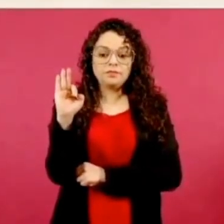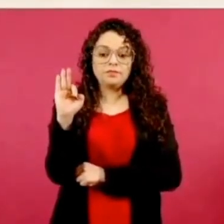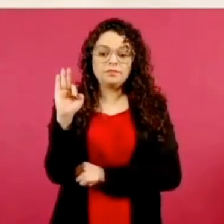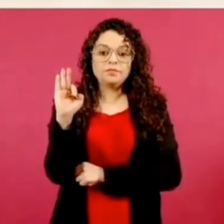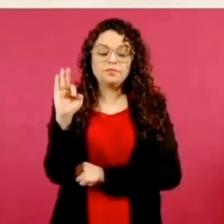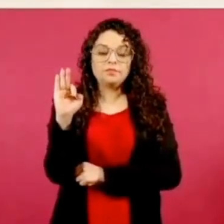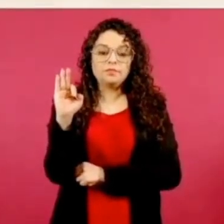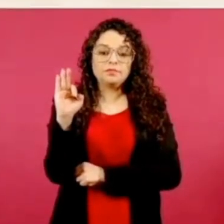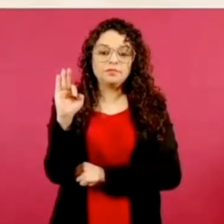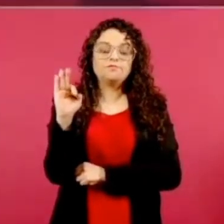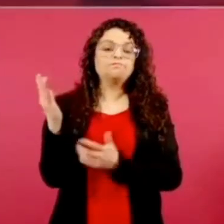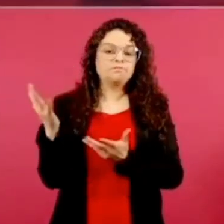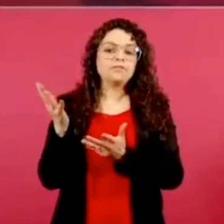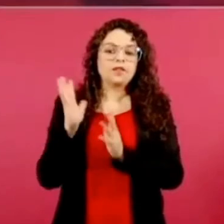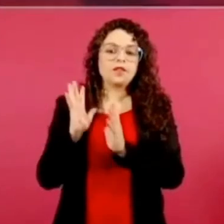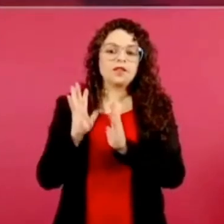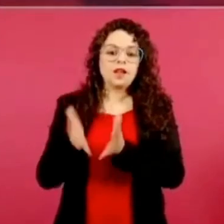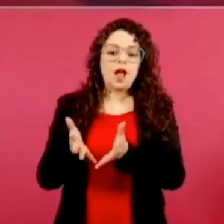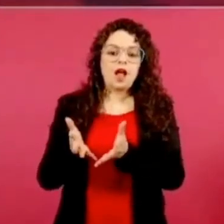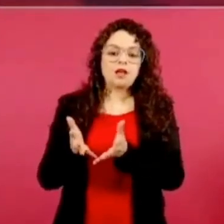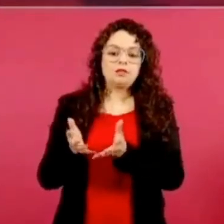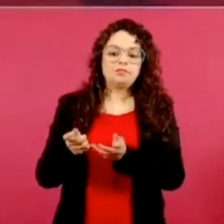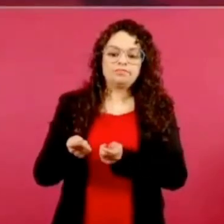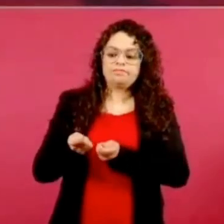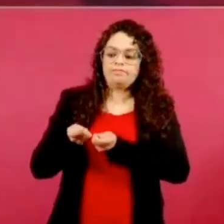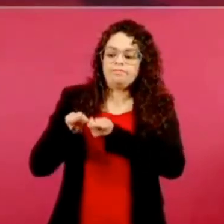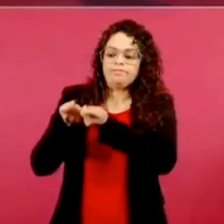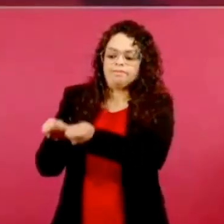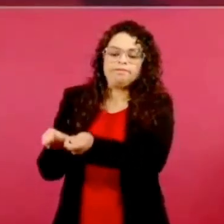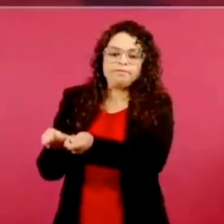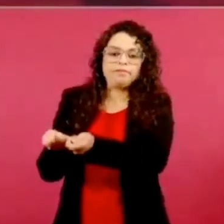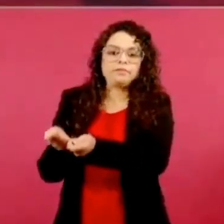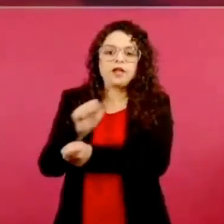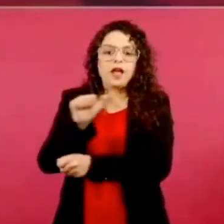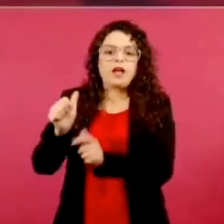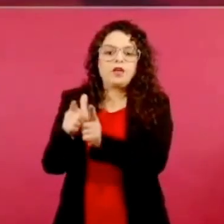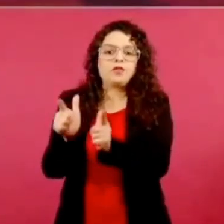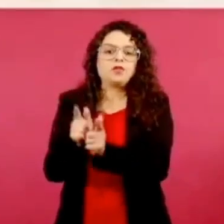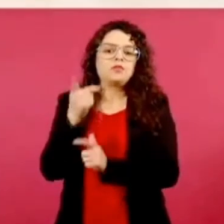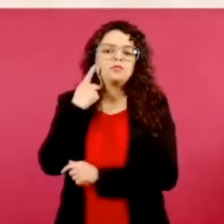a el Partido Acción Nacional.